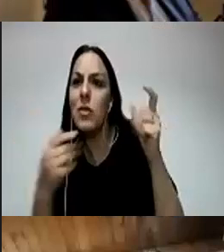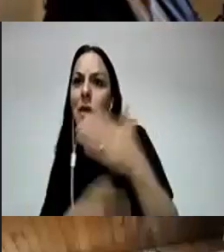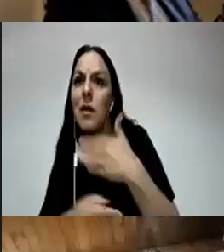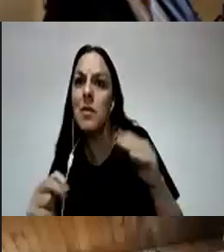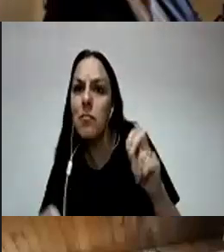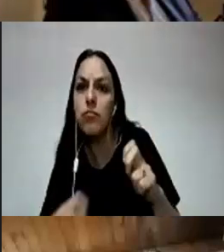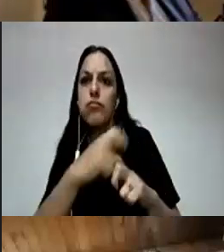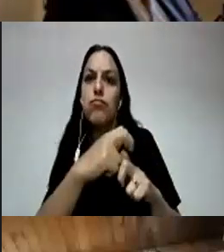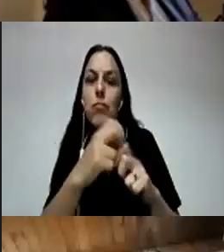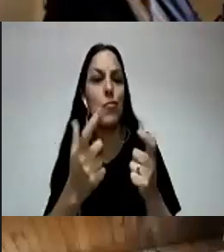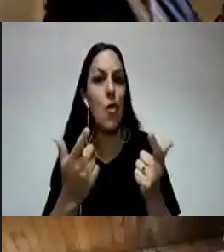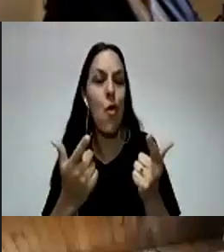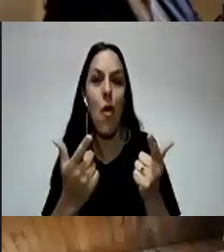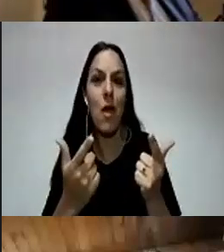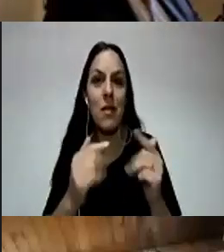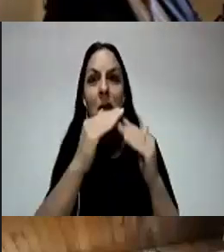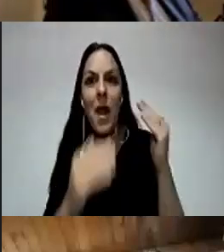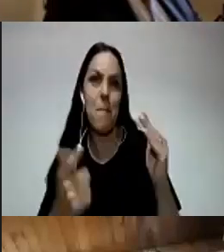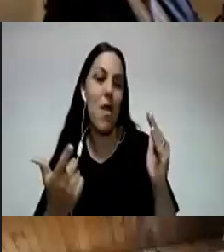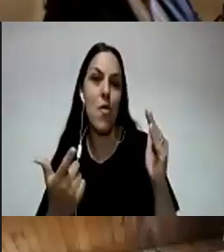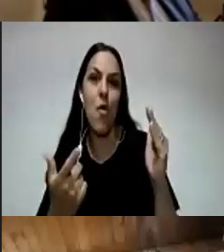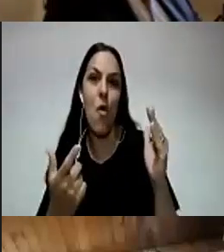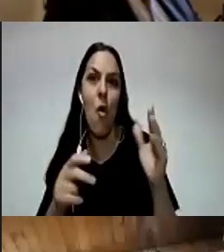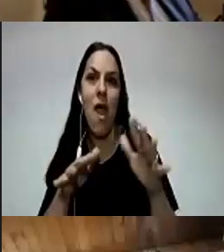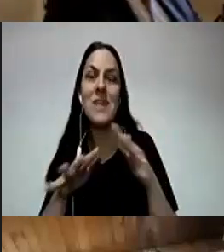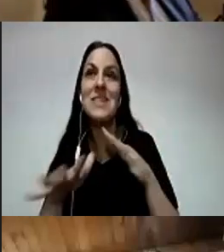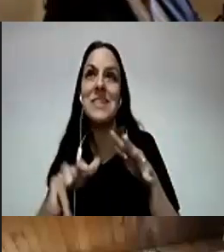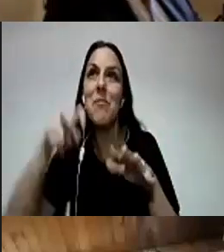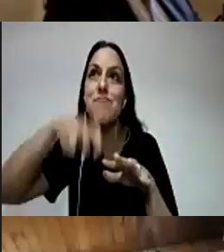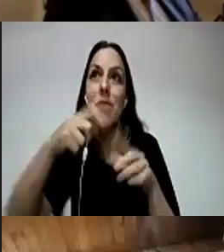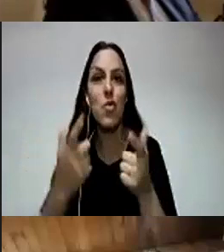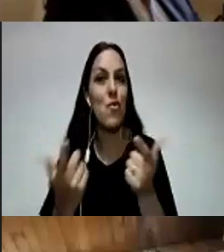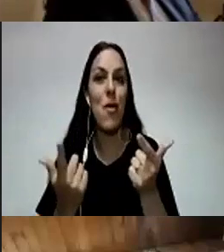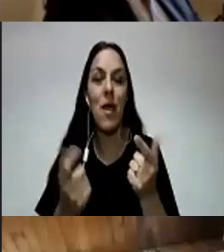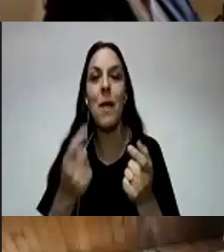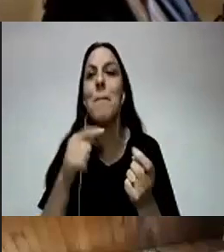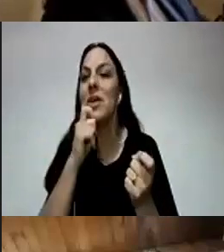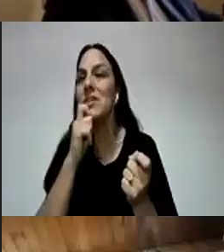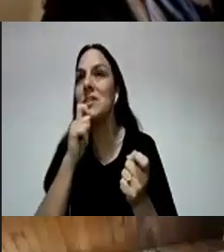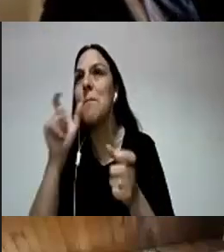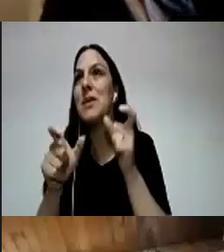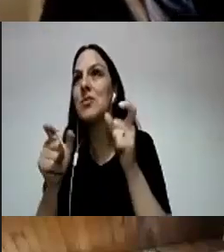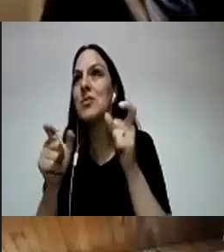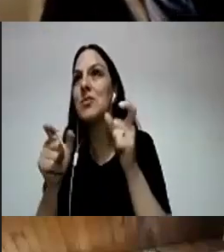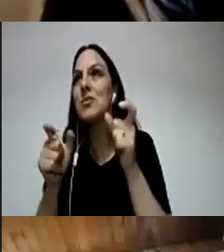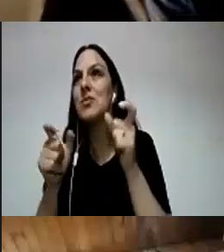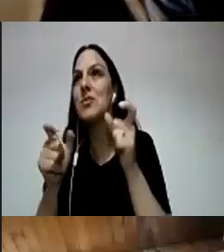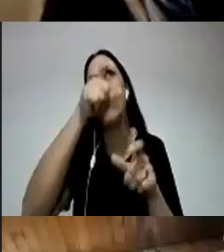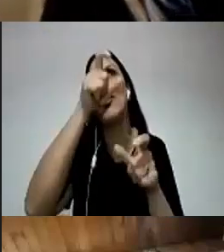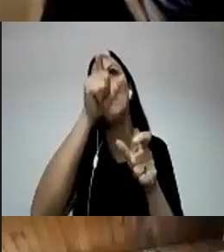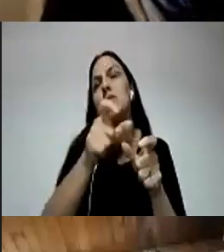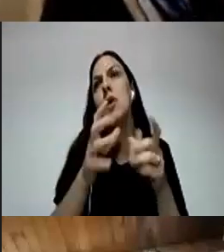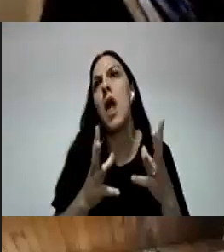rampa, ni tiene el sistema de arrodillamiento. Pero supongamos que ingresa que lo levanta una persona, lo